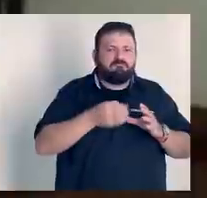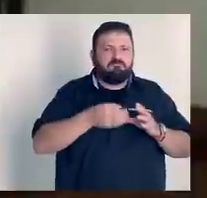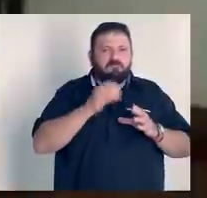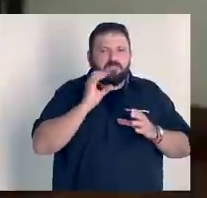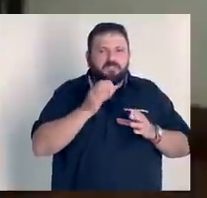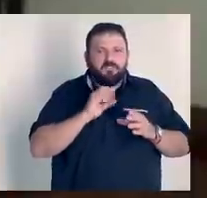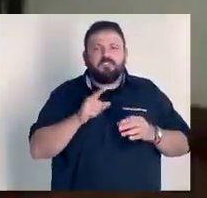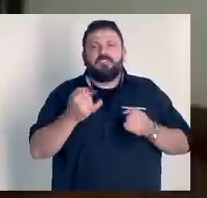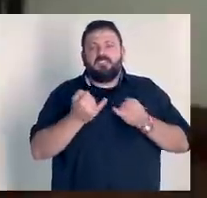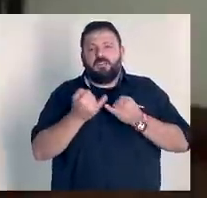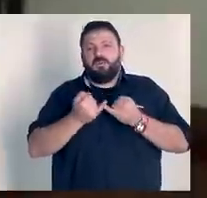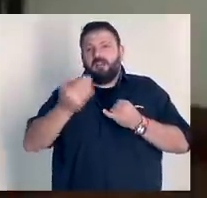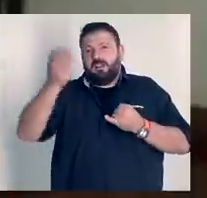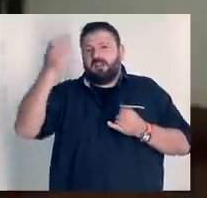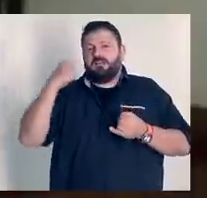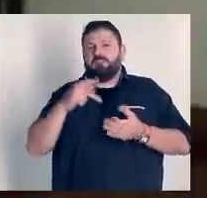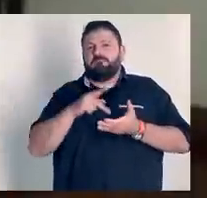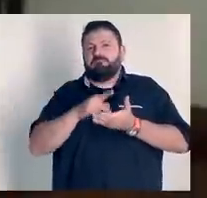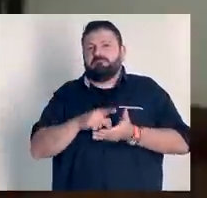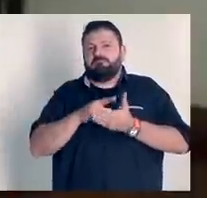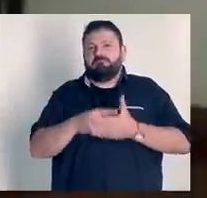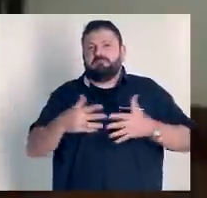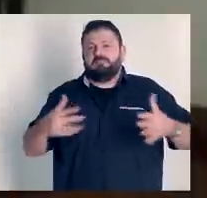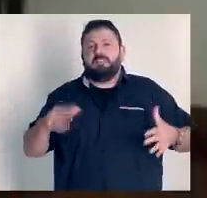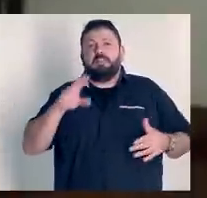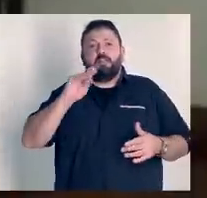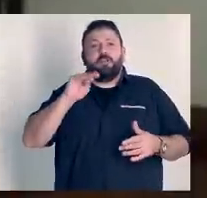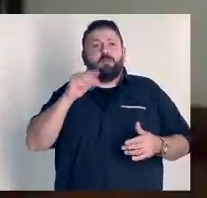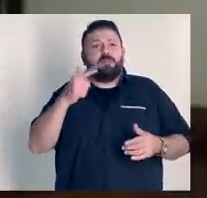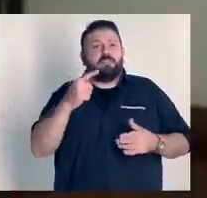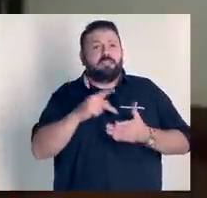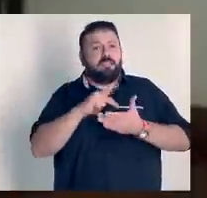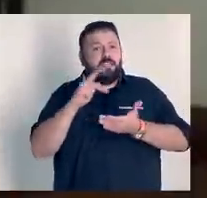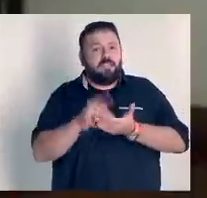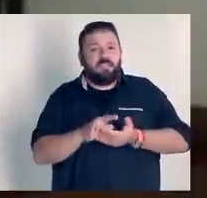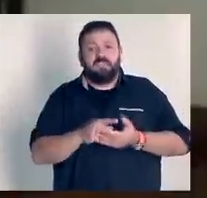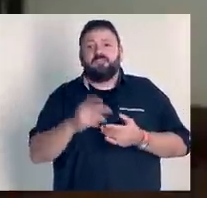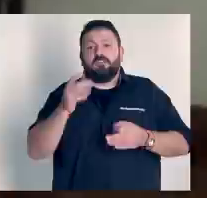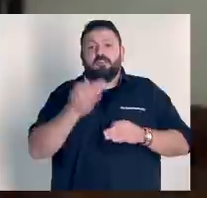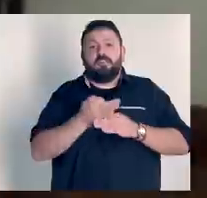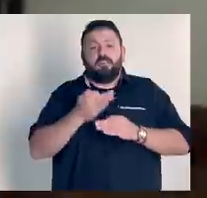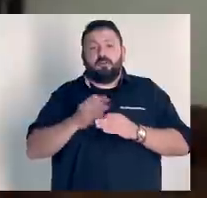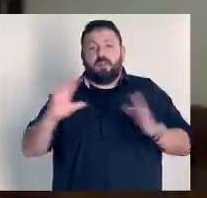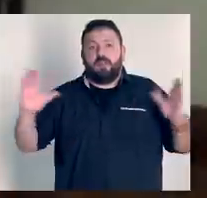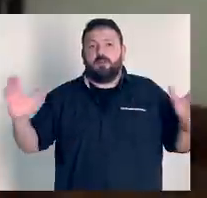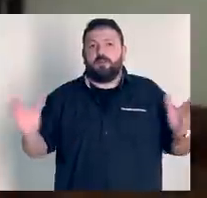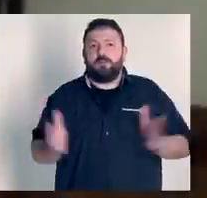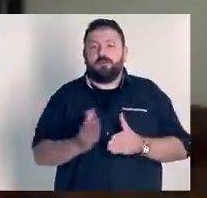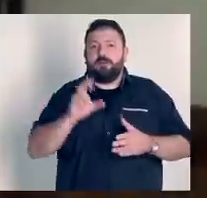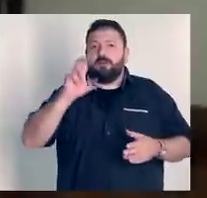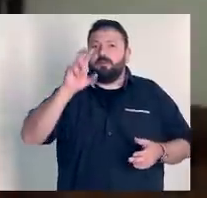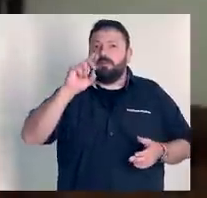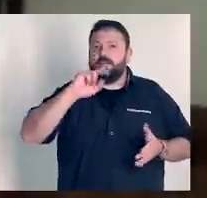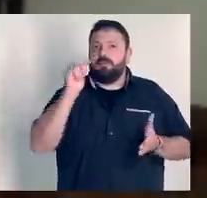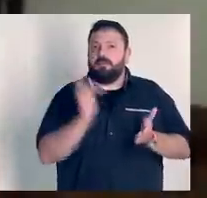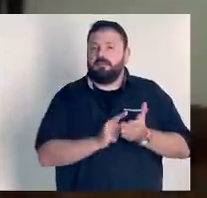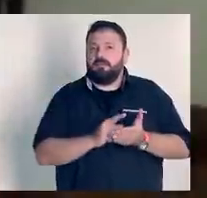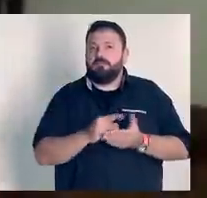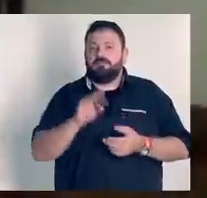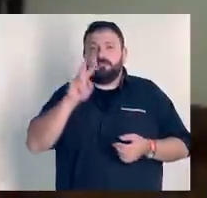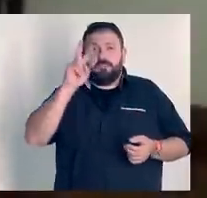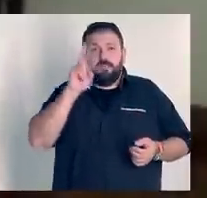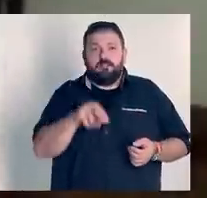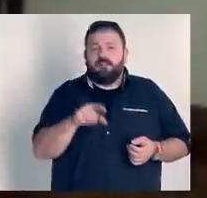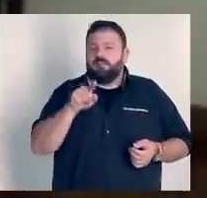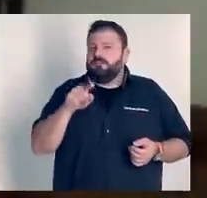muchísimo sobrepeso, en mi peor momento he llegado a pesar 97 kilos y medio, he bajado más de 30 kilos, pero en esa época yo, la